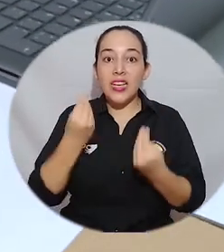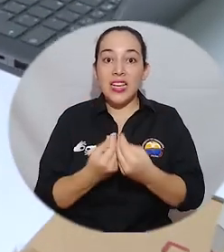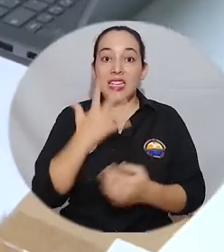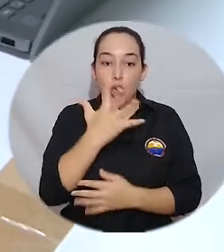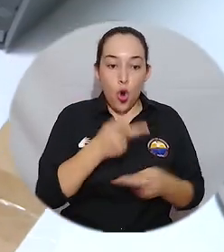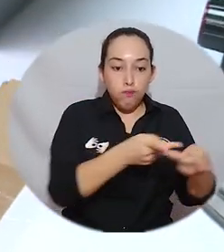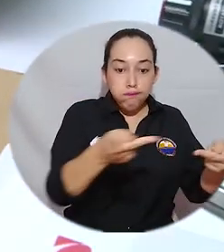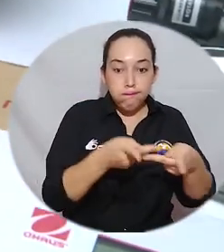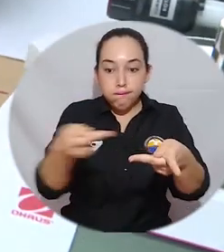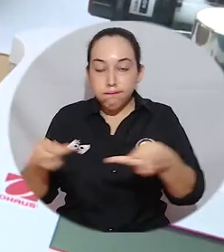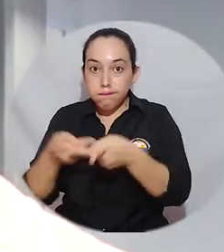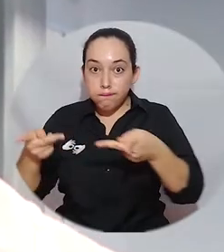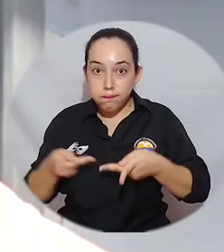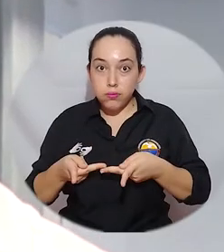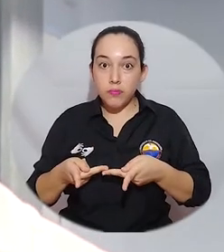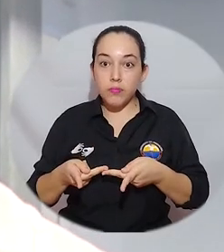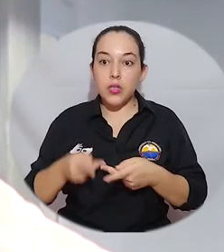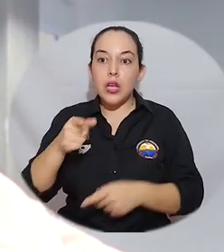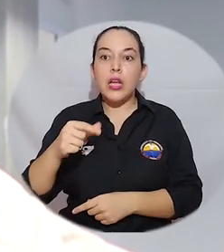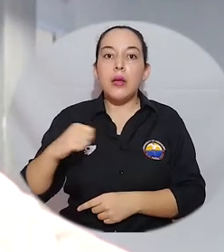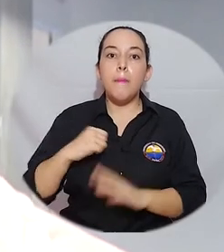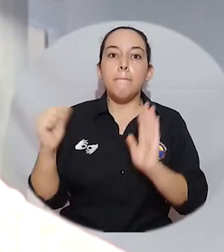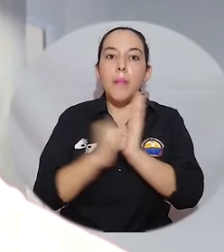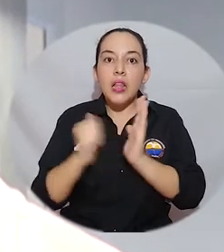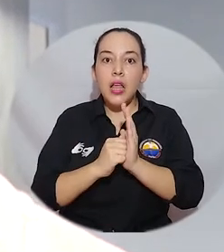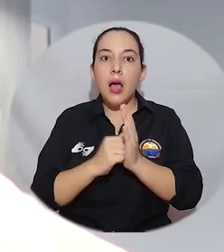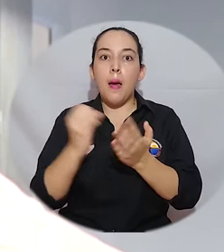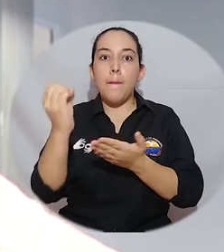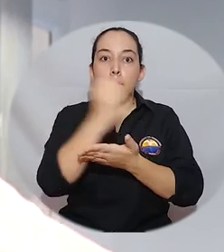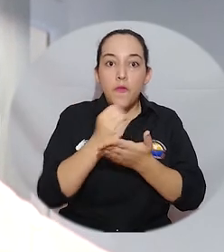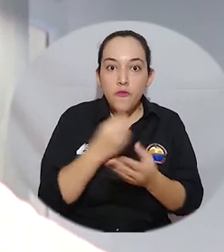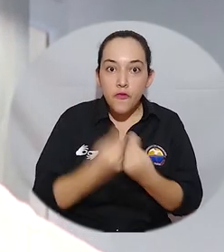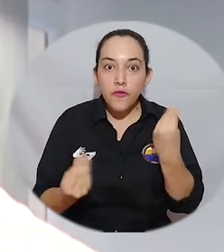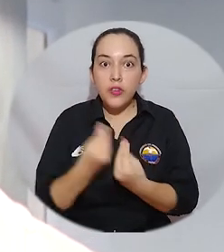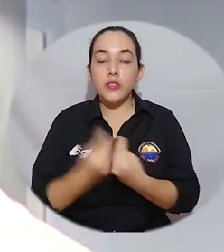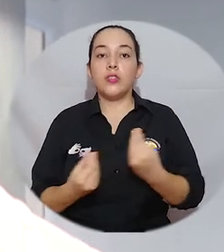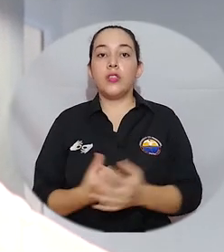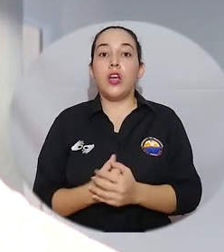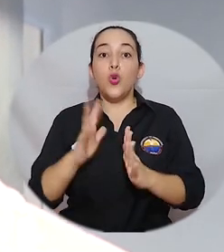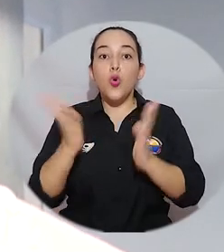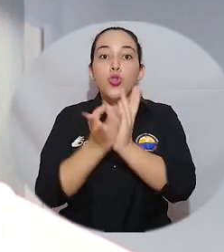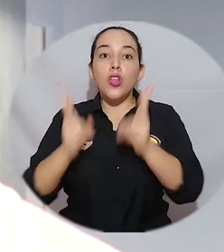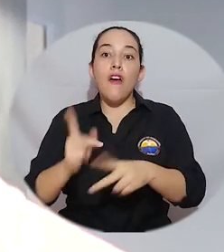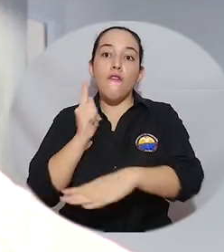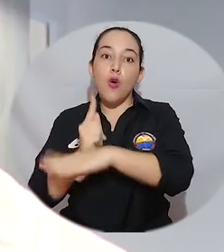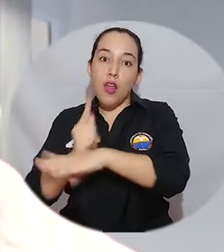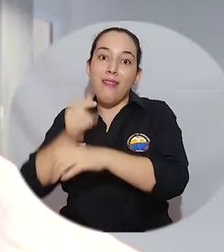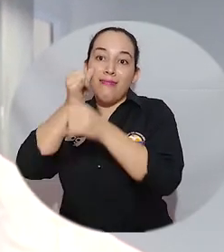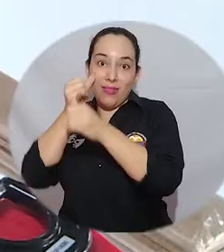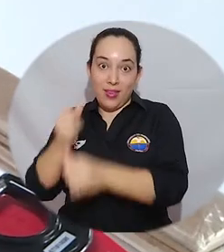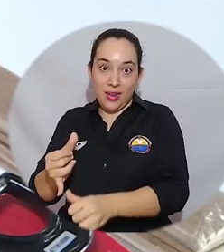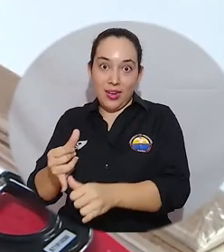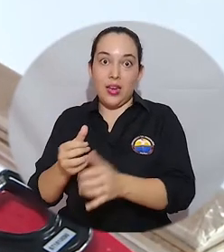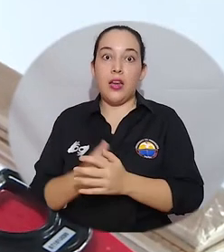Bueno, el nuevo laboratorio de física está constituido por 5 salones en los cuales abarca las asignaturas de